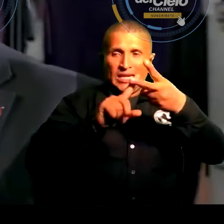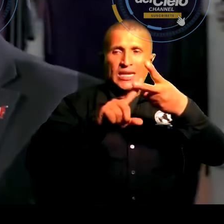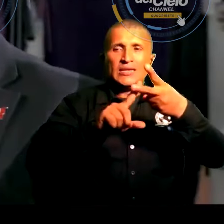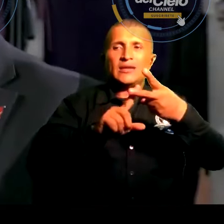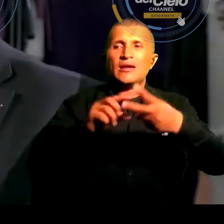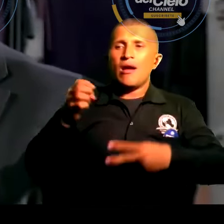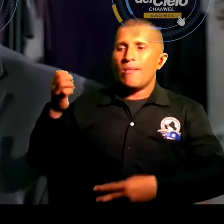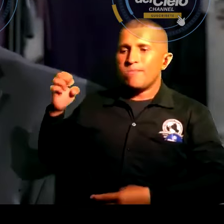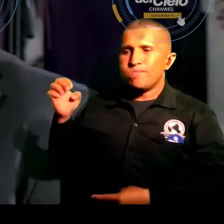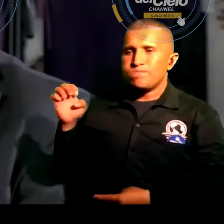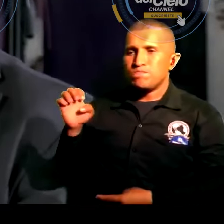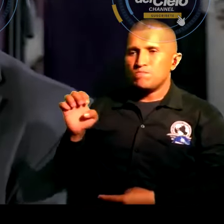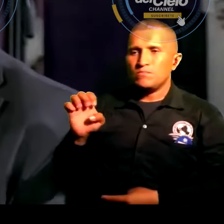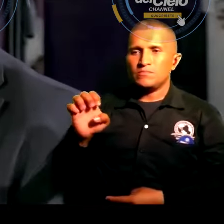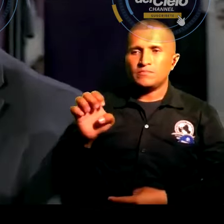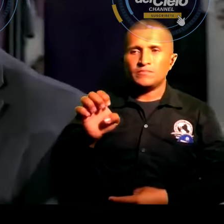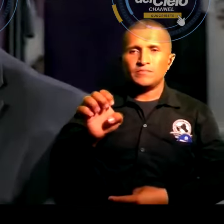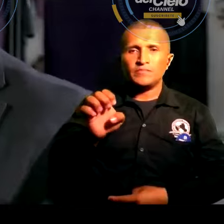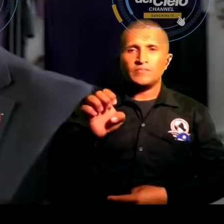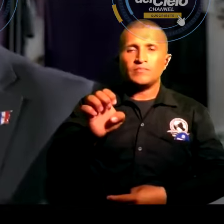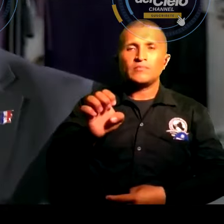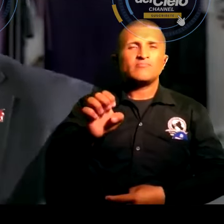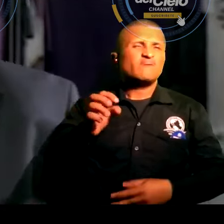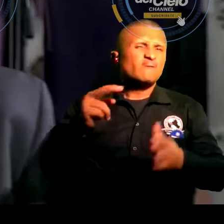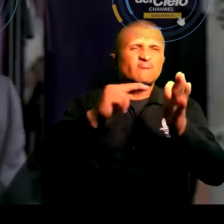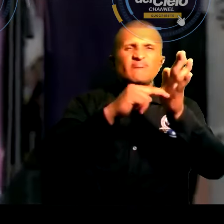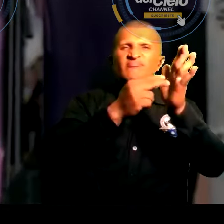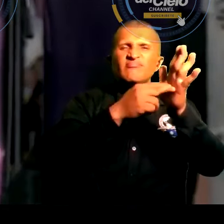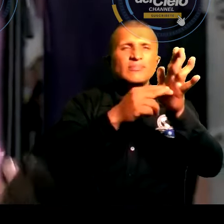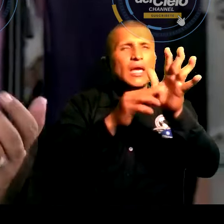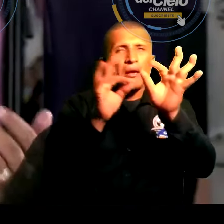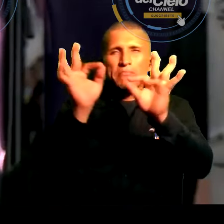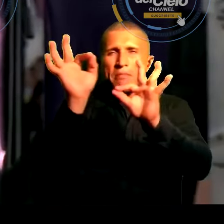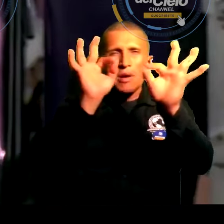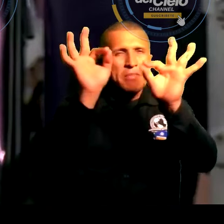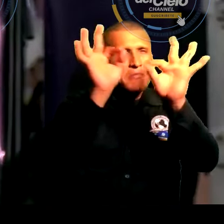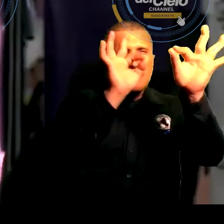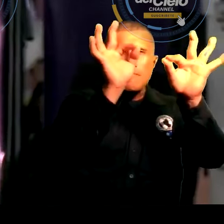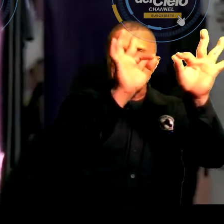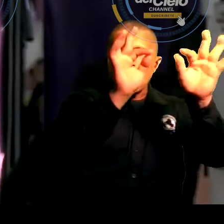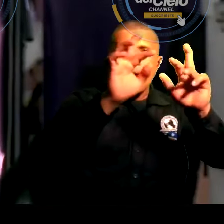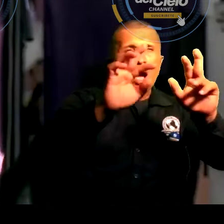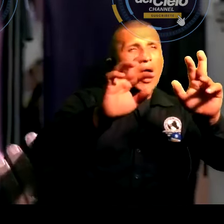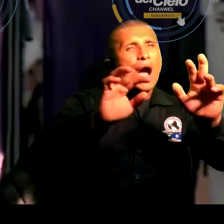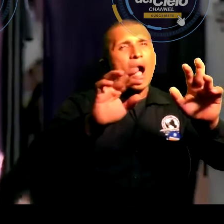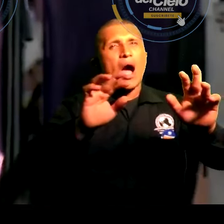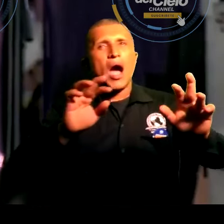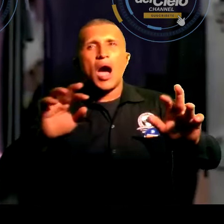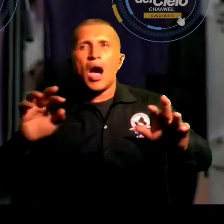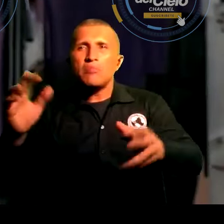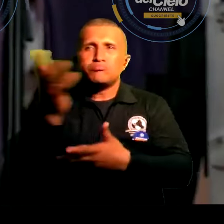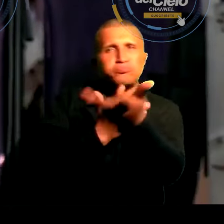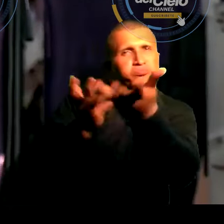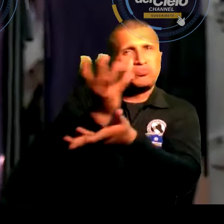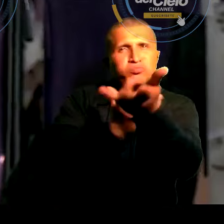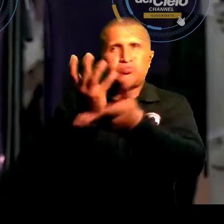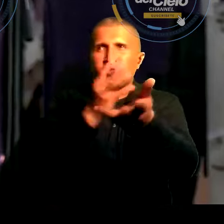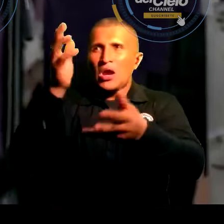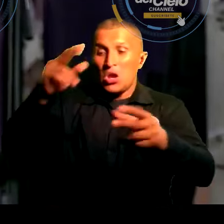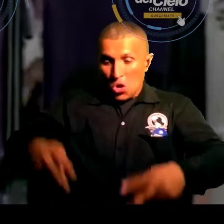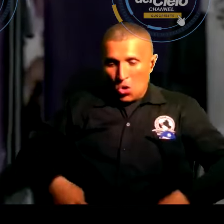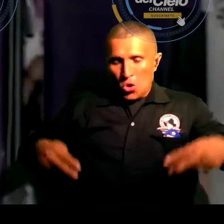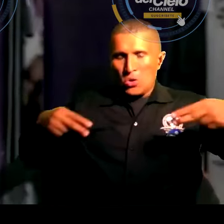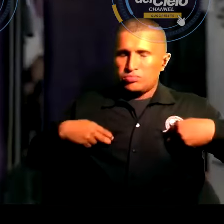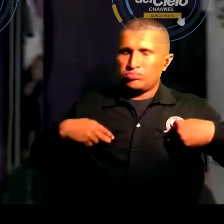evangelio se refiere a los detalles relacionados con la vida y el ministerio de